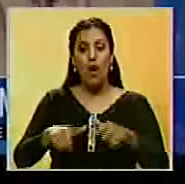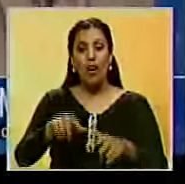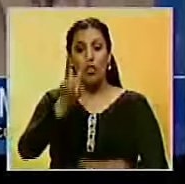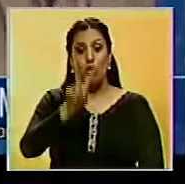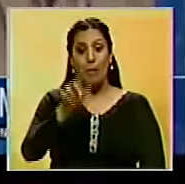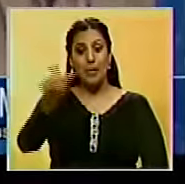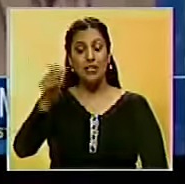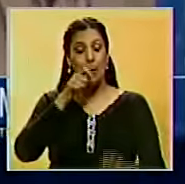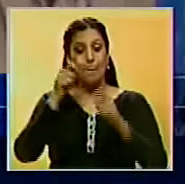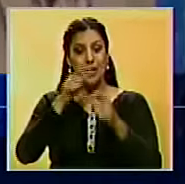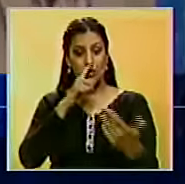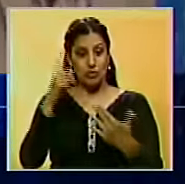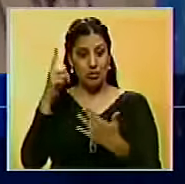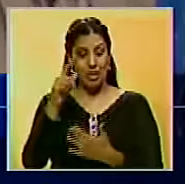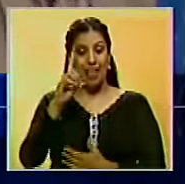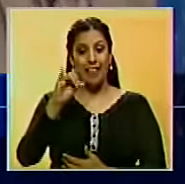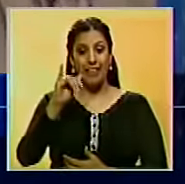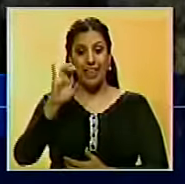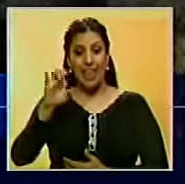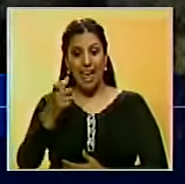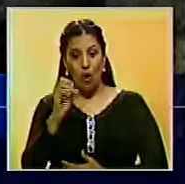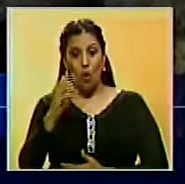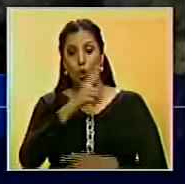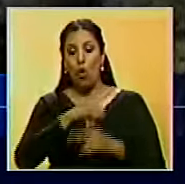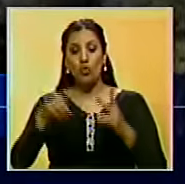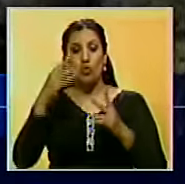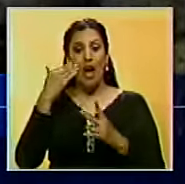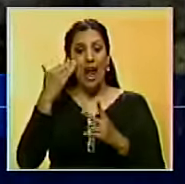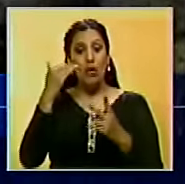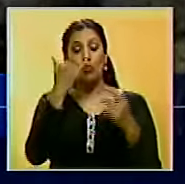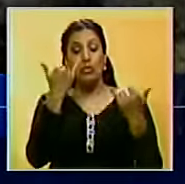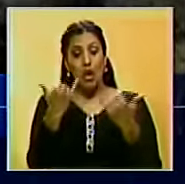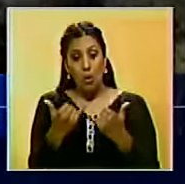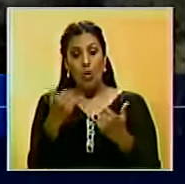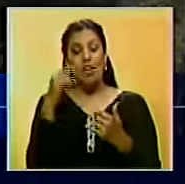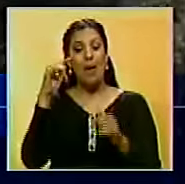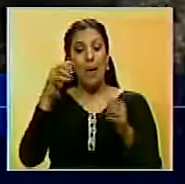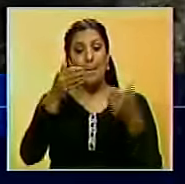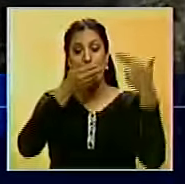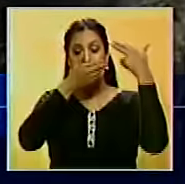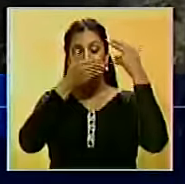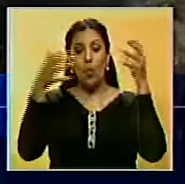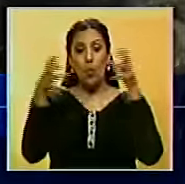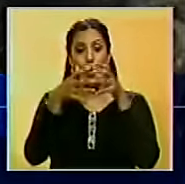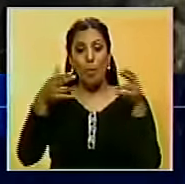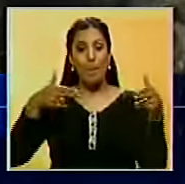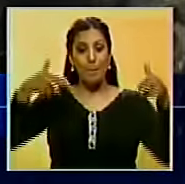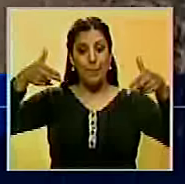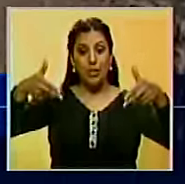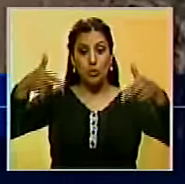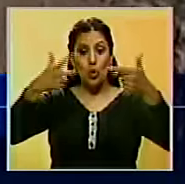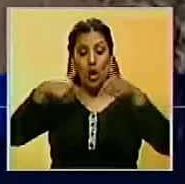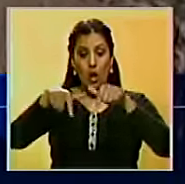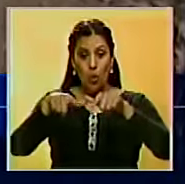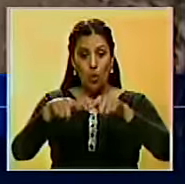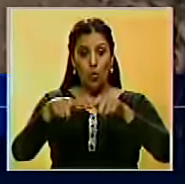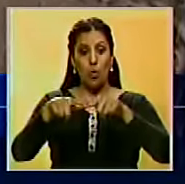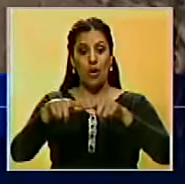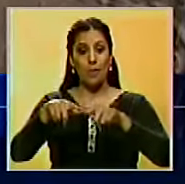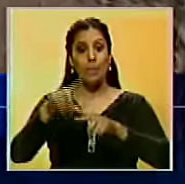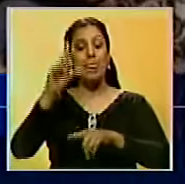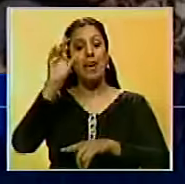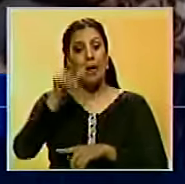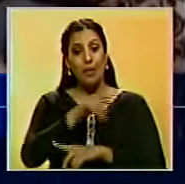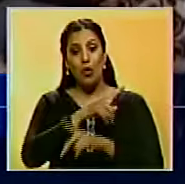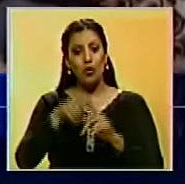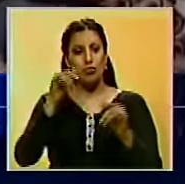dos periodistas son Diego Pablos y Carlos Melo, quienes presuntamente fueron retenidos por grupos armados en la región del Catatumbo,